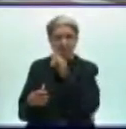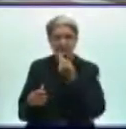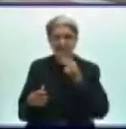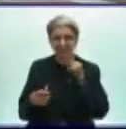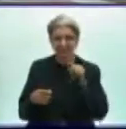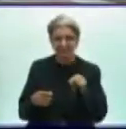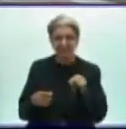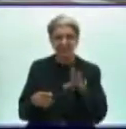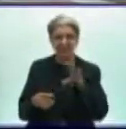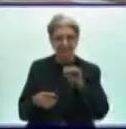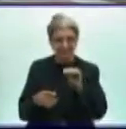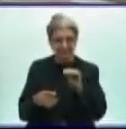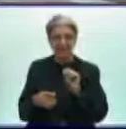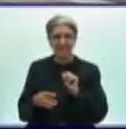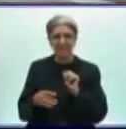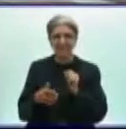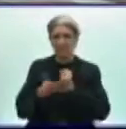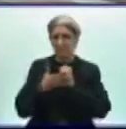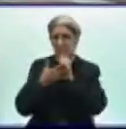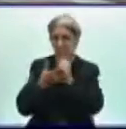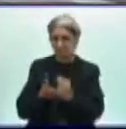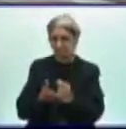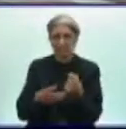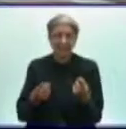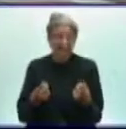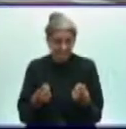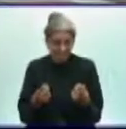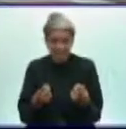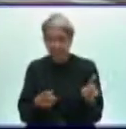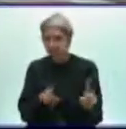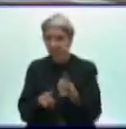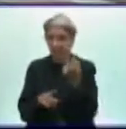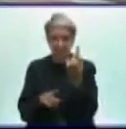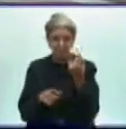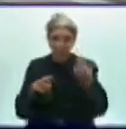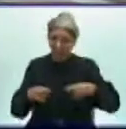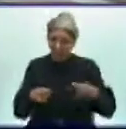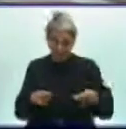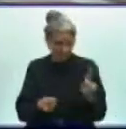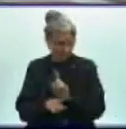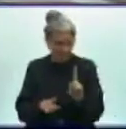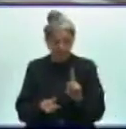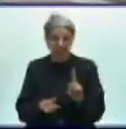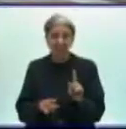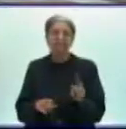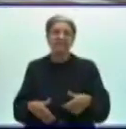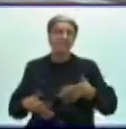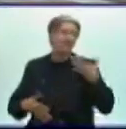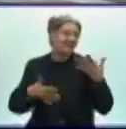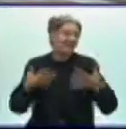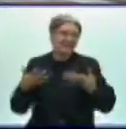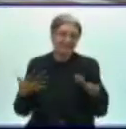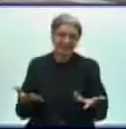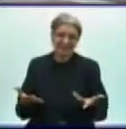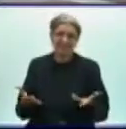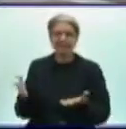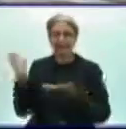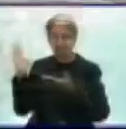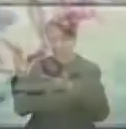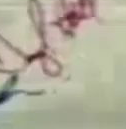con la siguiente frase: ayudar al que lo necesita no solo es parte del deber, sino de la felicidad. Vamos a verla.